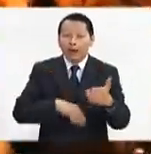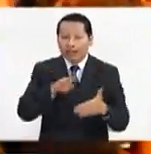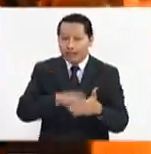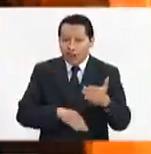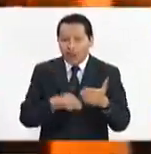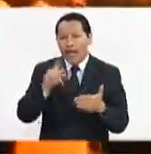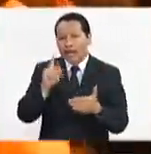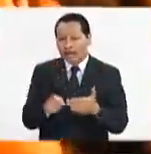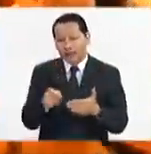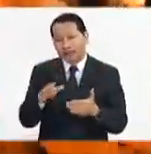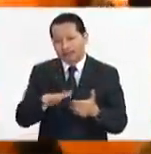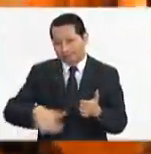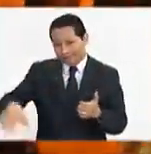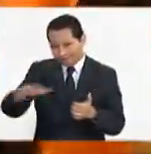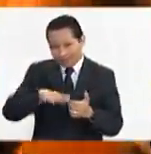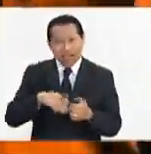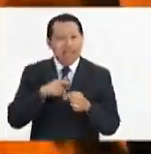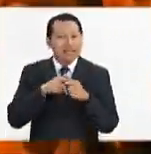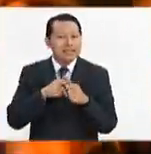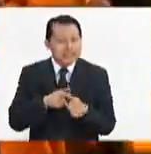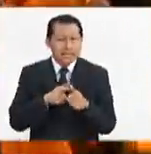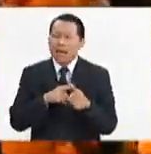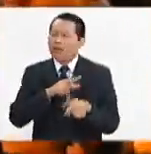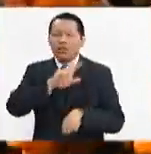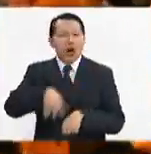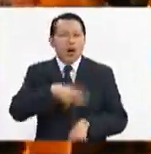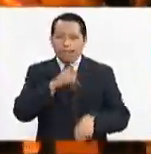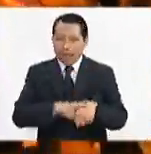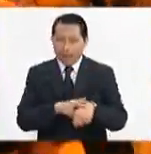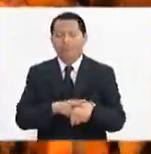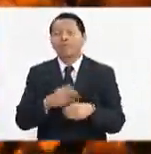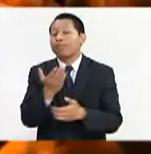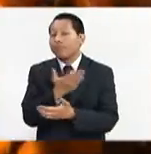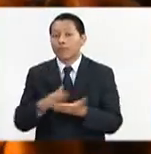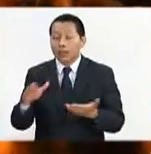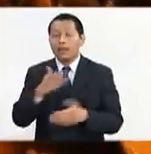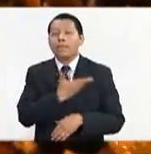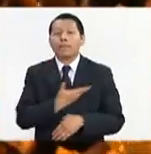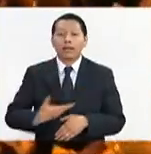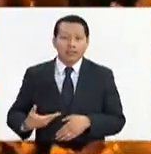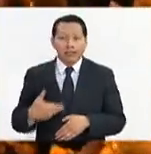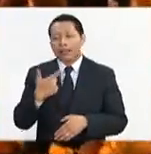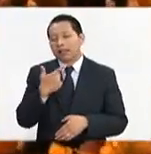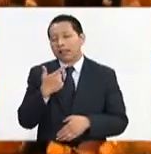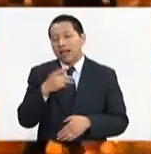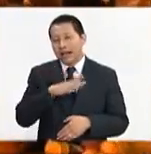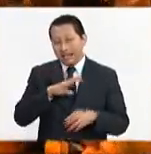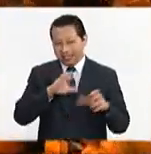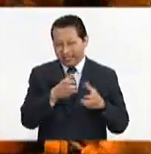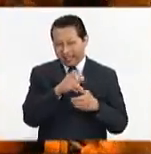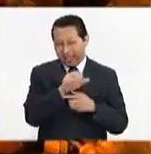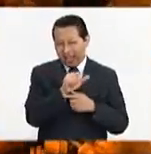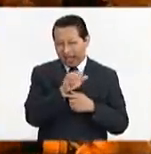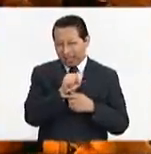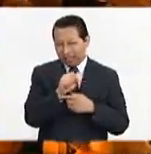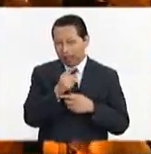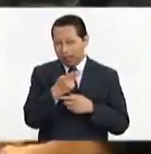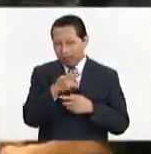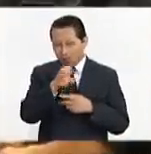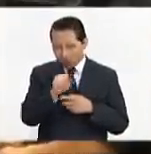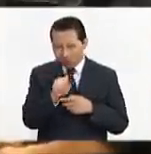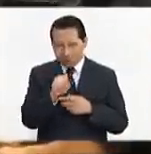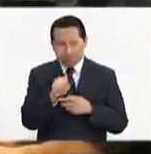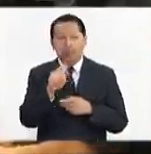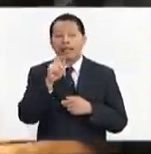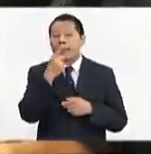de Llobregat, continúa operando con normalidad. Por su parte, el presidente de la Generalitat, Carles Puigdemont, aseguró que